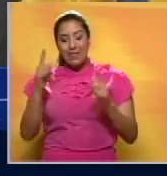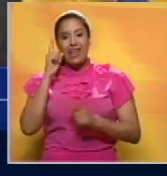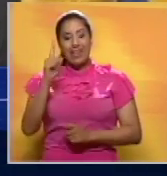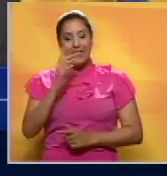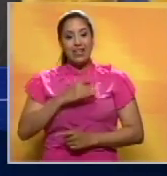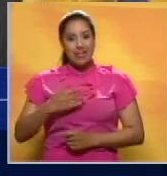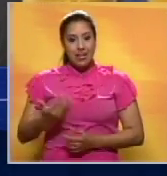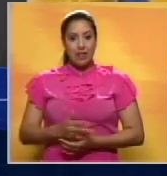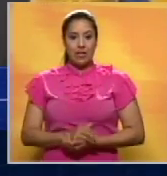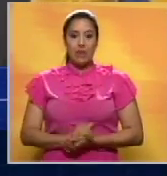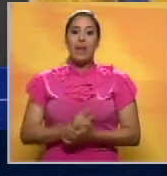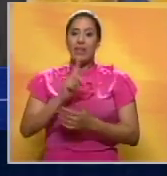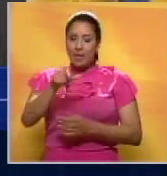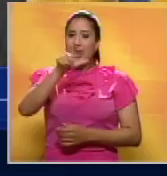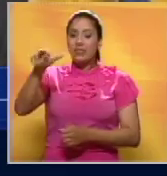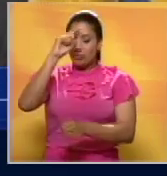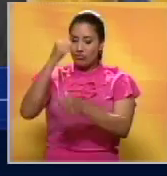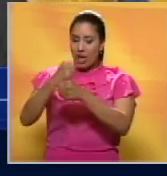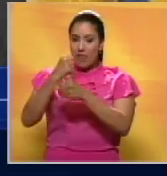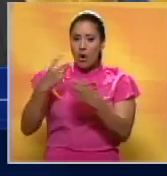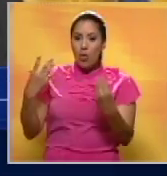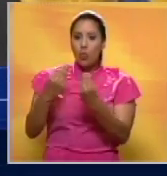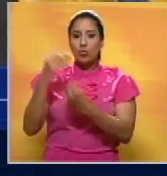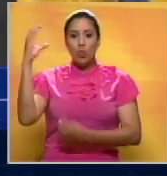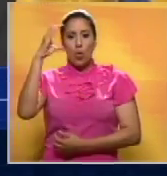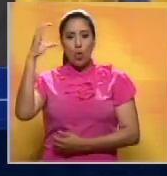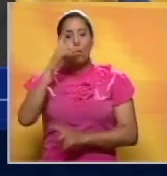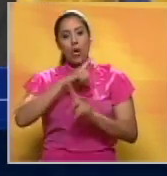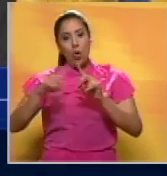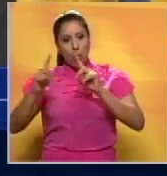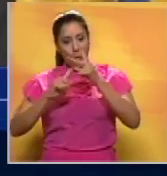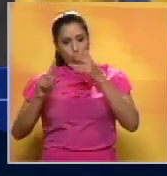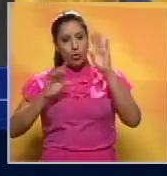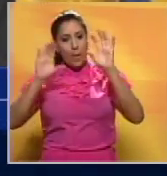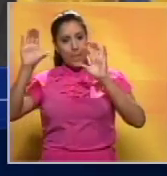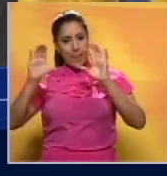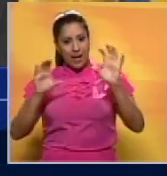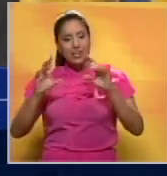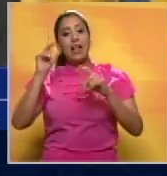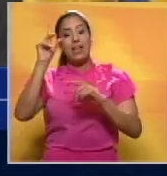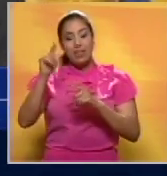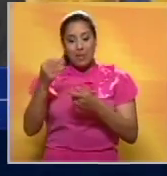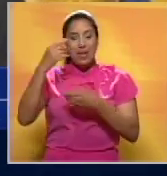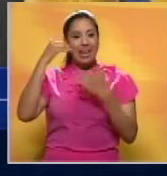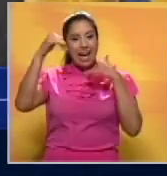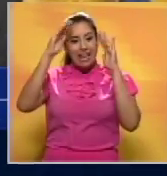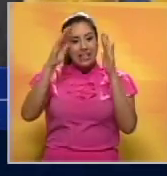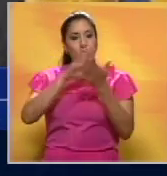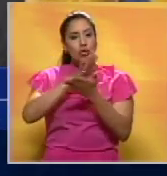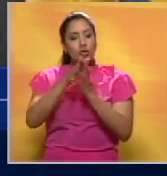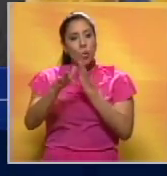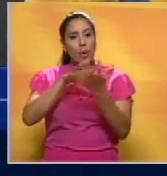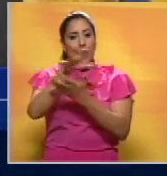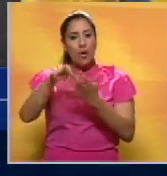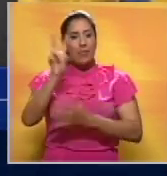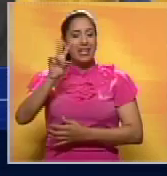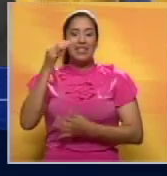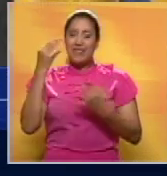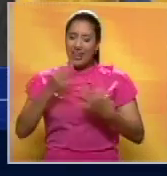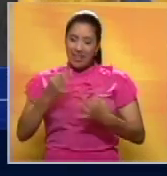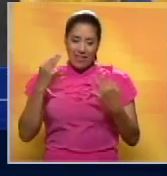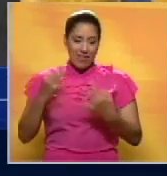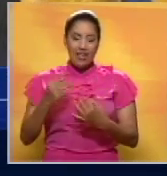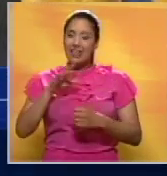que quieren ser libres. Seguiremos con Colombia y otros países en el problema de Venezuela. Es